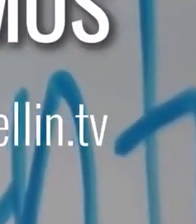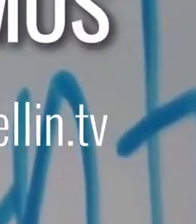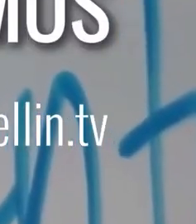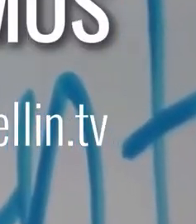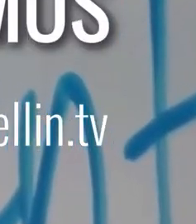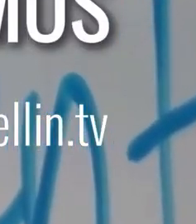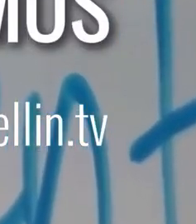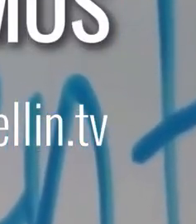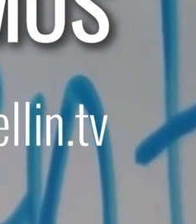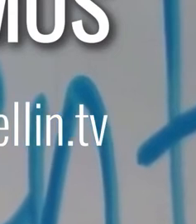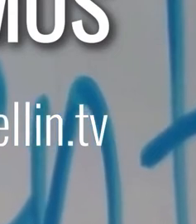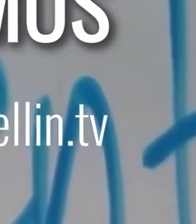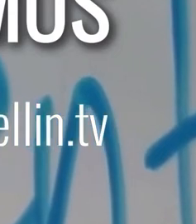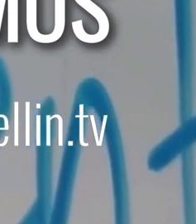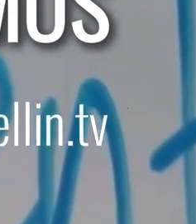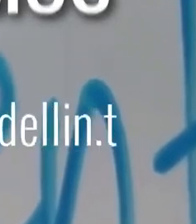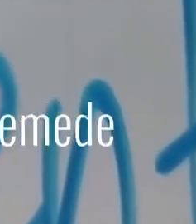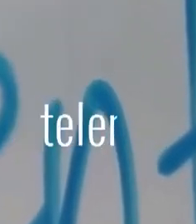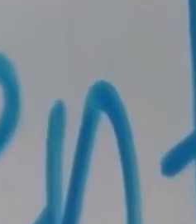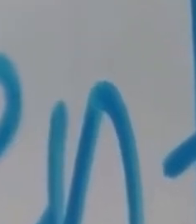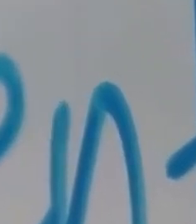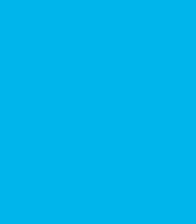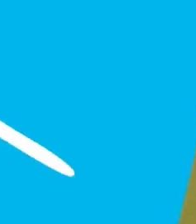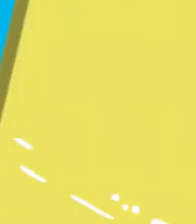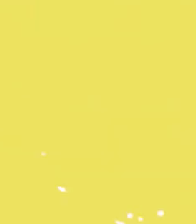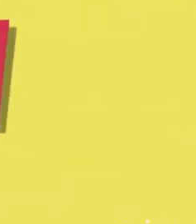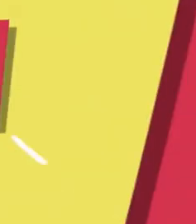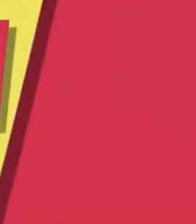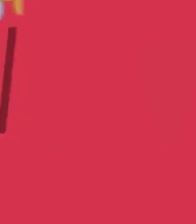Estás viendo En Casa Aprendemos.